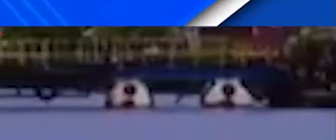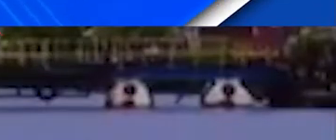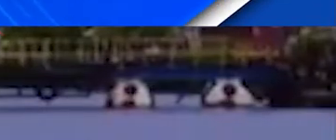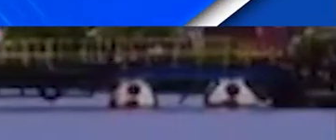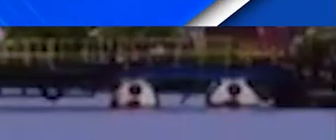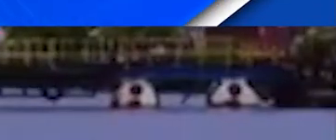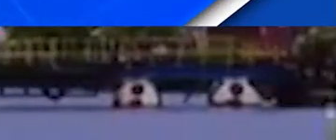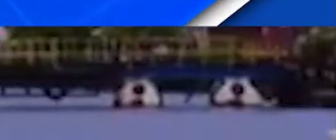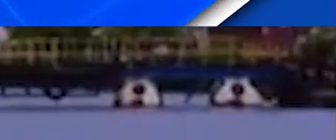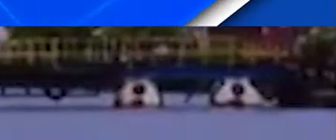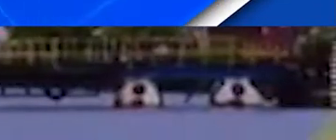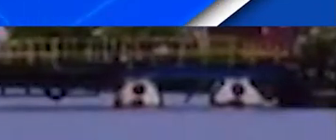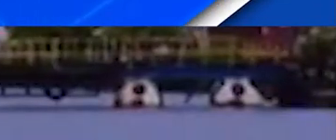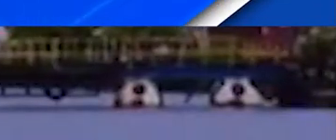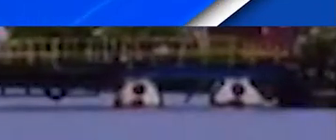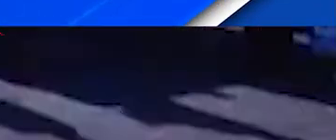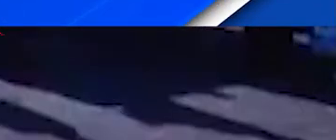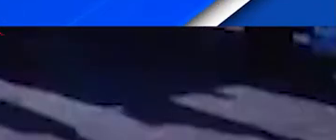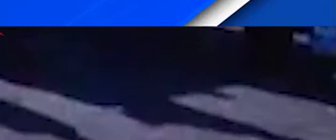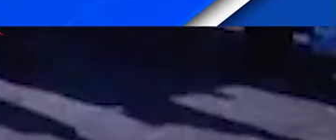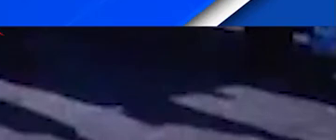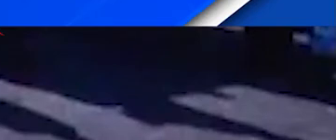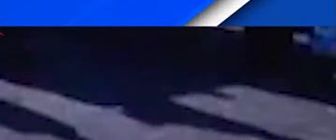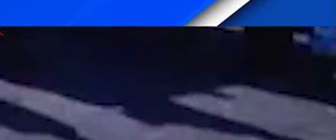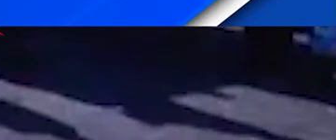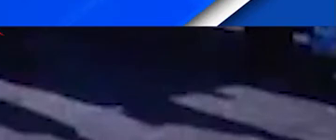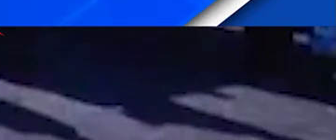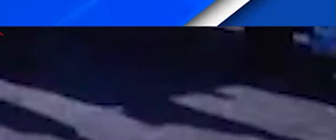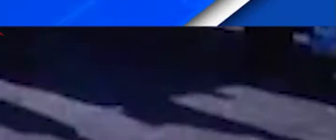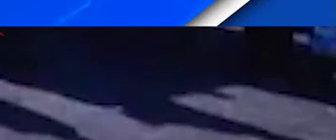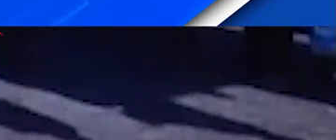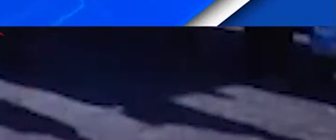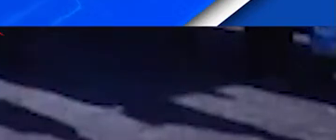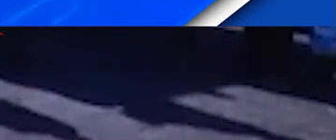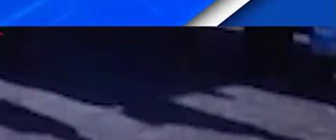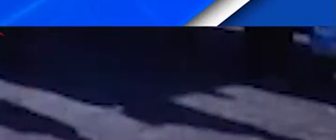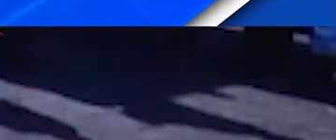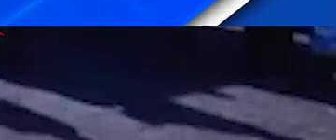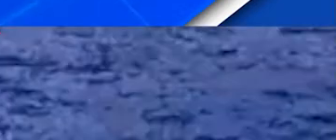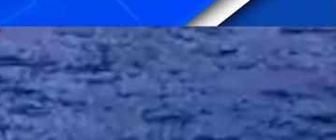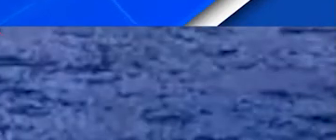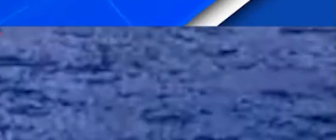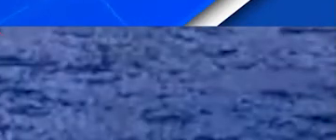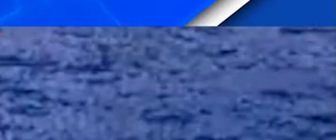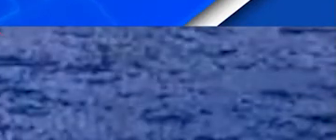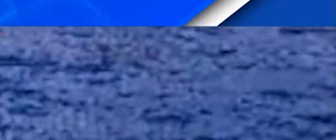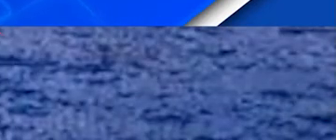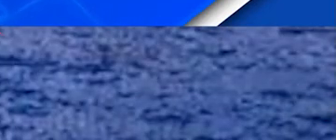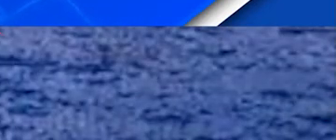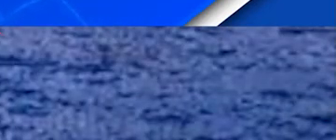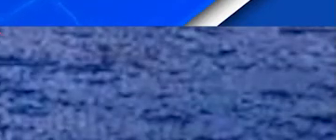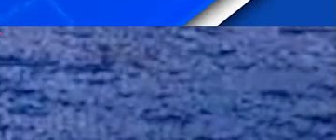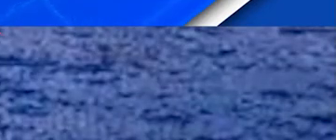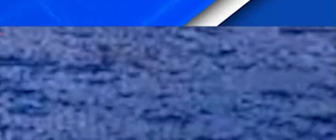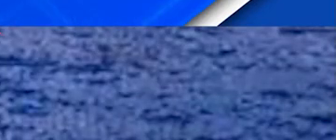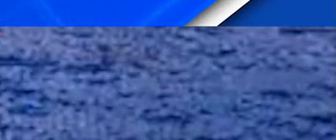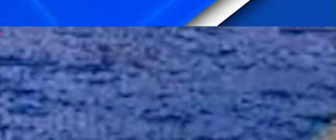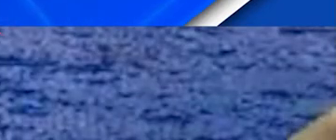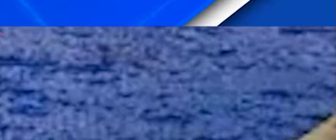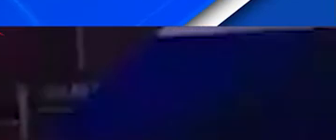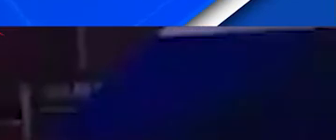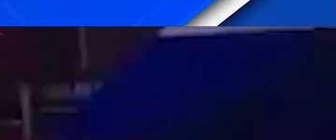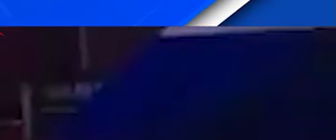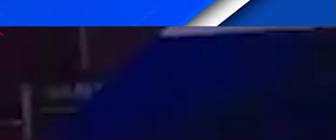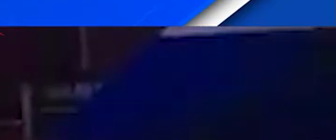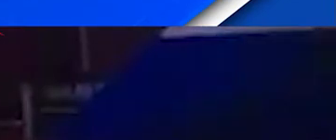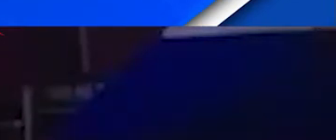a través de una conferencia de prensa la empresa portuaria nacional informó que al acercarse el mes de diciembre la actividad en los